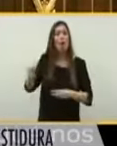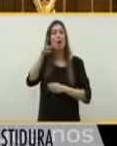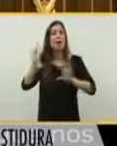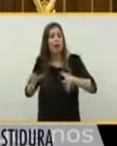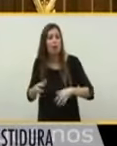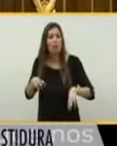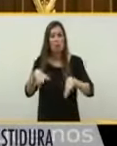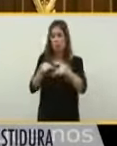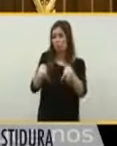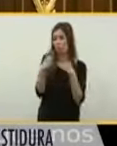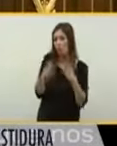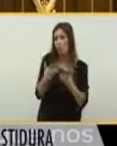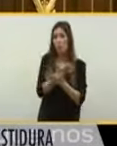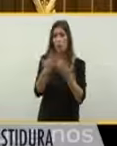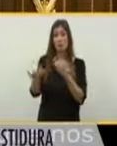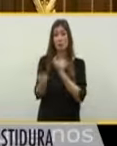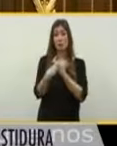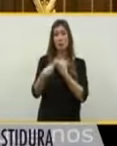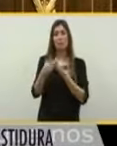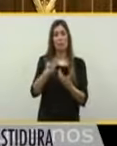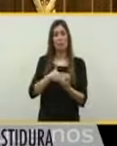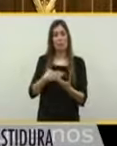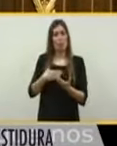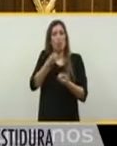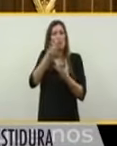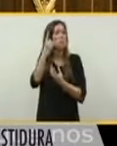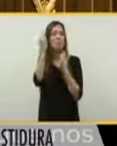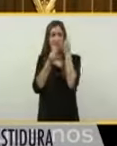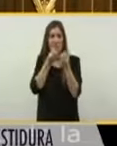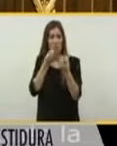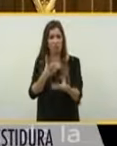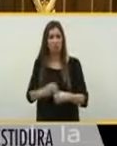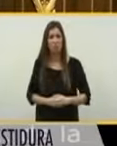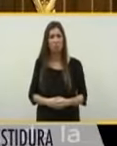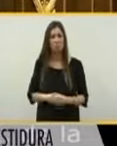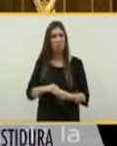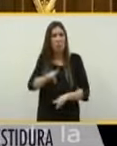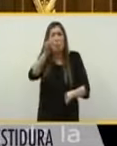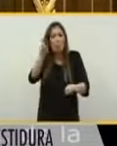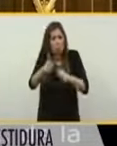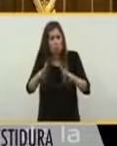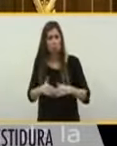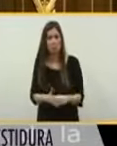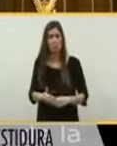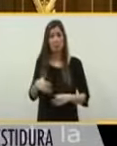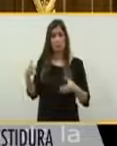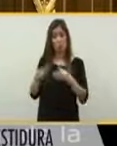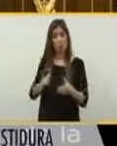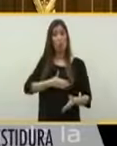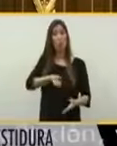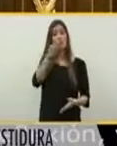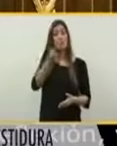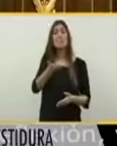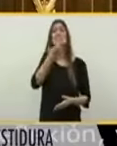sociales, con una reflexión. Y es, ¿qué hubiera ocurrido en España si el Partido Socialista hubiera seguido